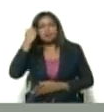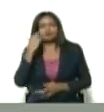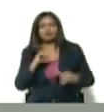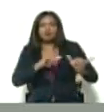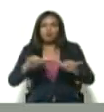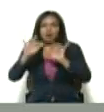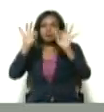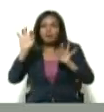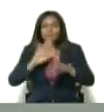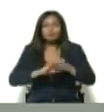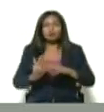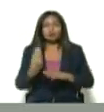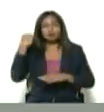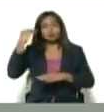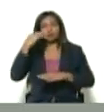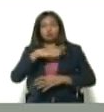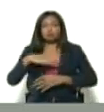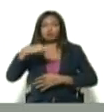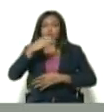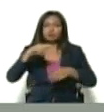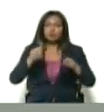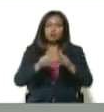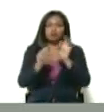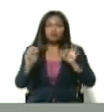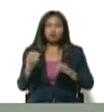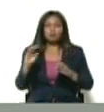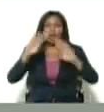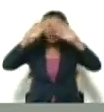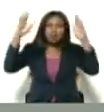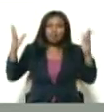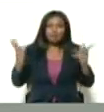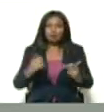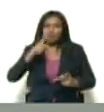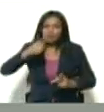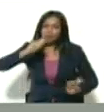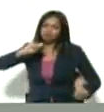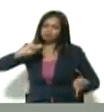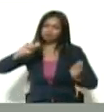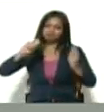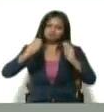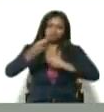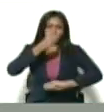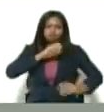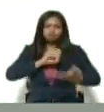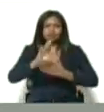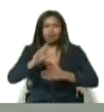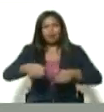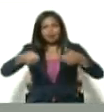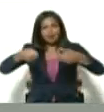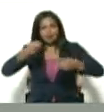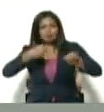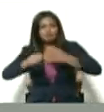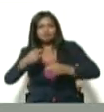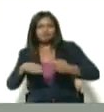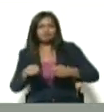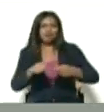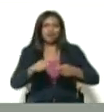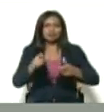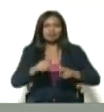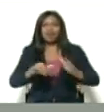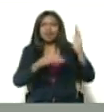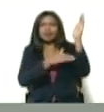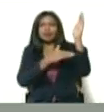que espiritualmente el mundo tiene que girar y hay que sacar a los mercaderes del templo definitivamente y tiene que volver